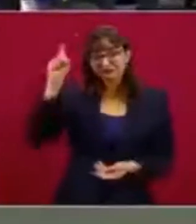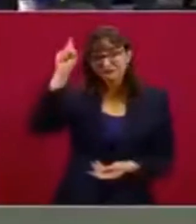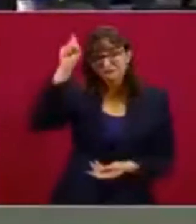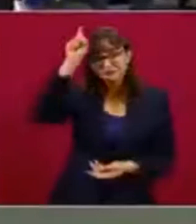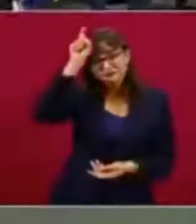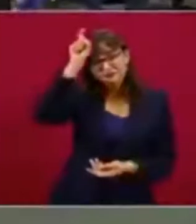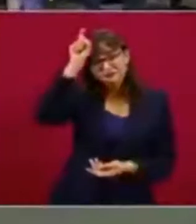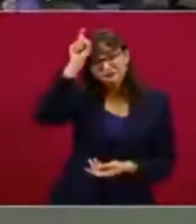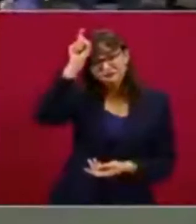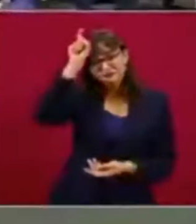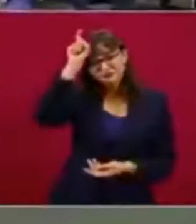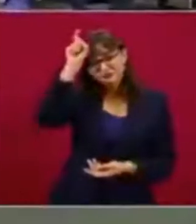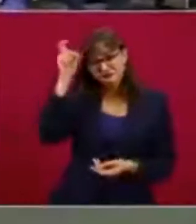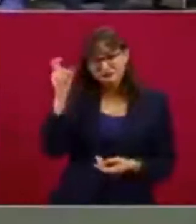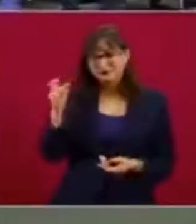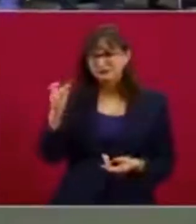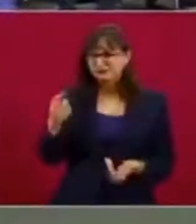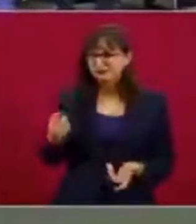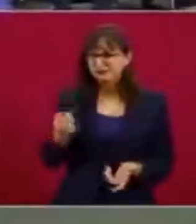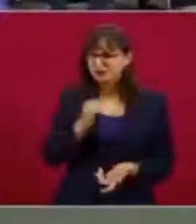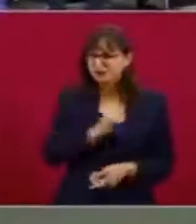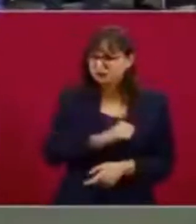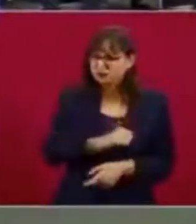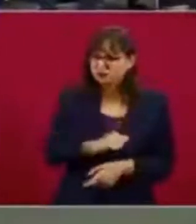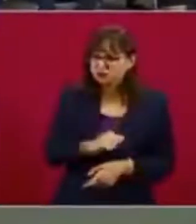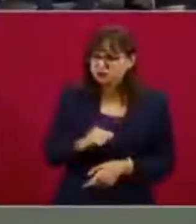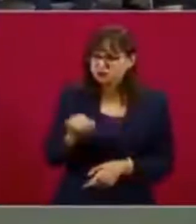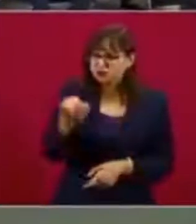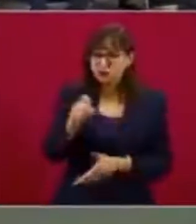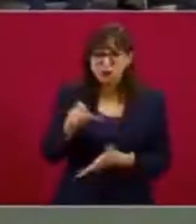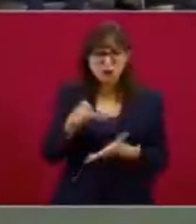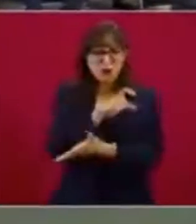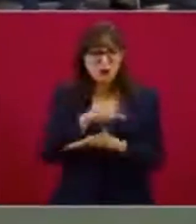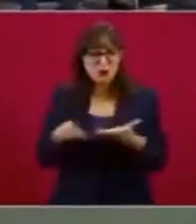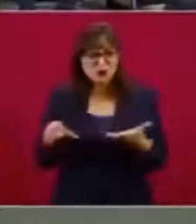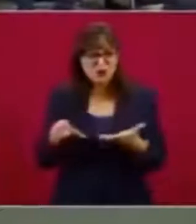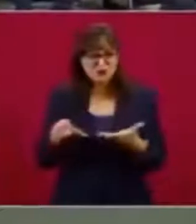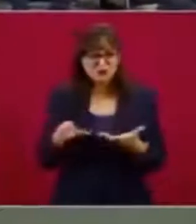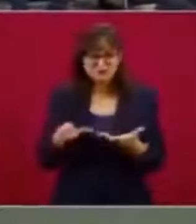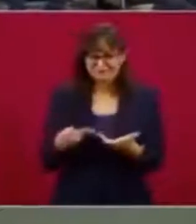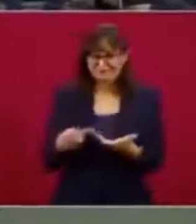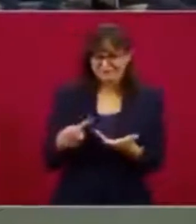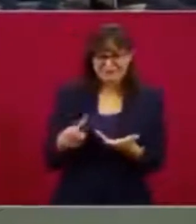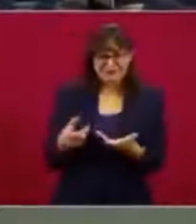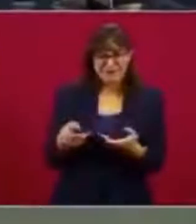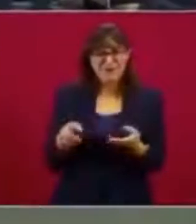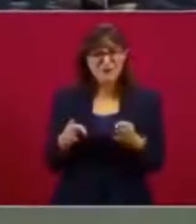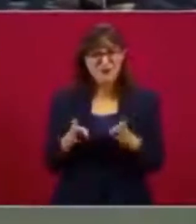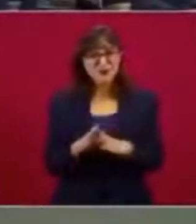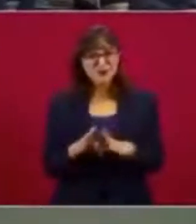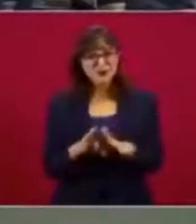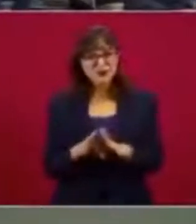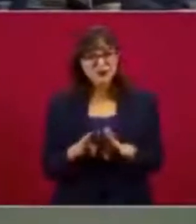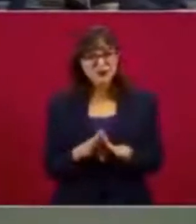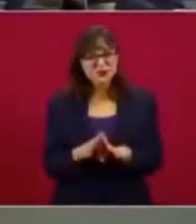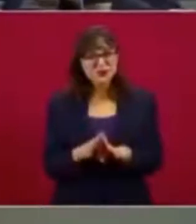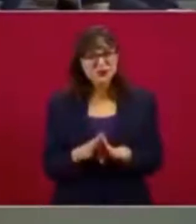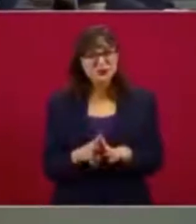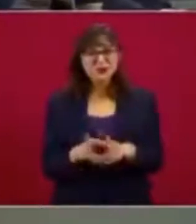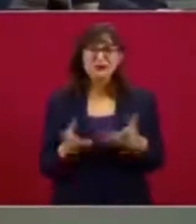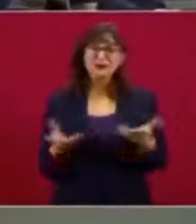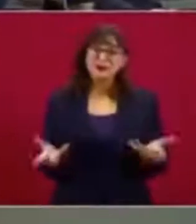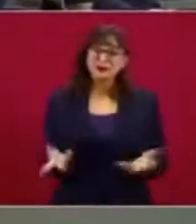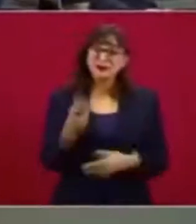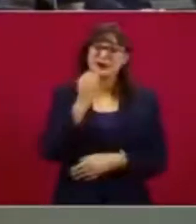cómo compran un terreno así. El caso es que heredamos ese